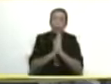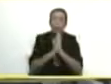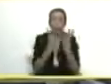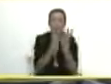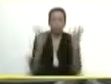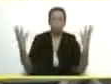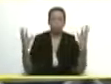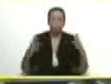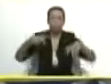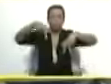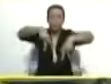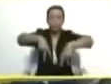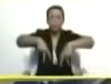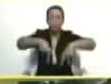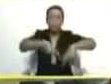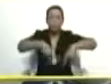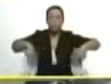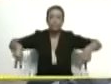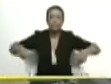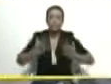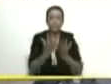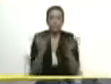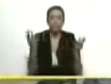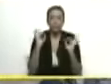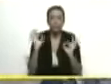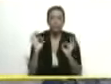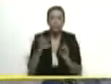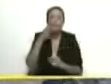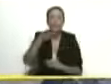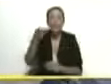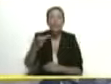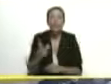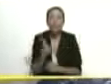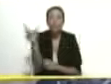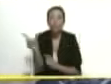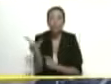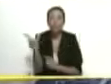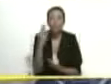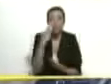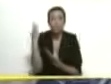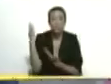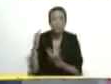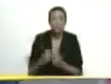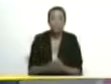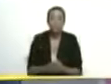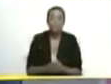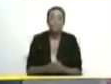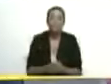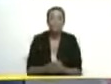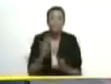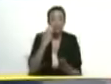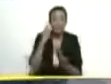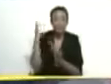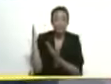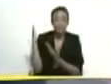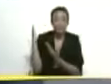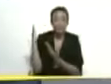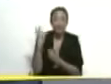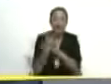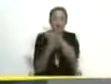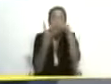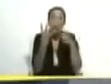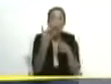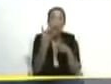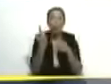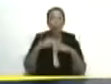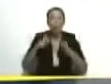burocistas del Buró Político del PSUV, Buró Político, eso, hay cuatro, los demás